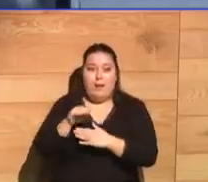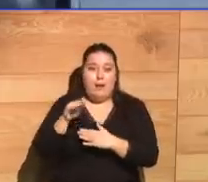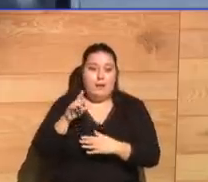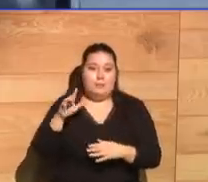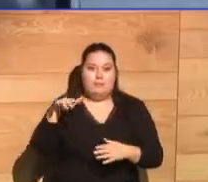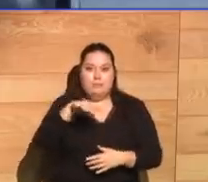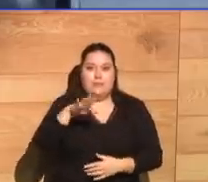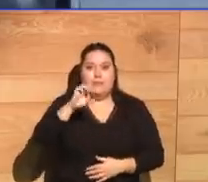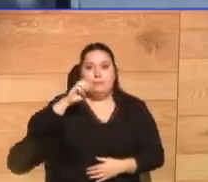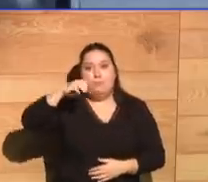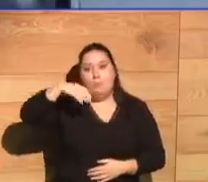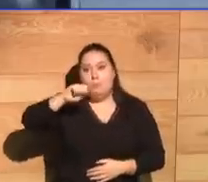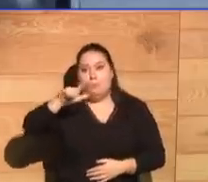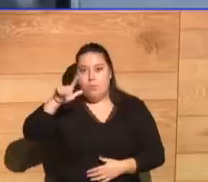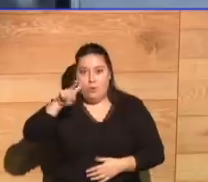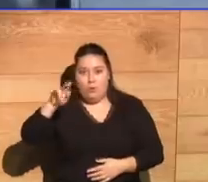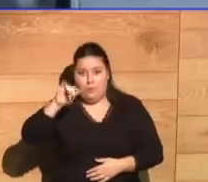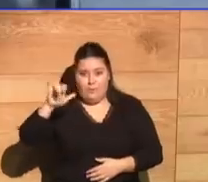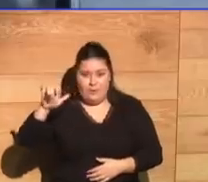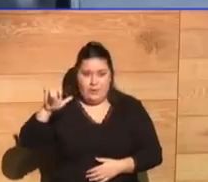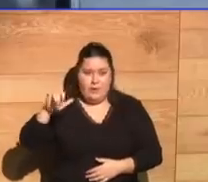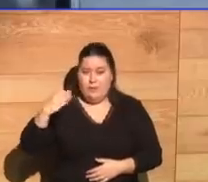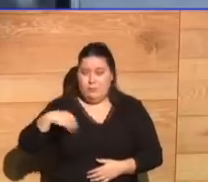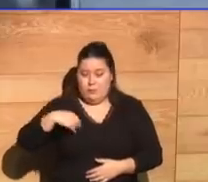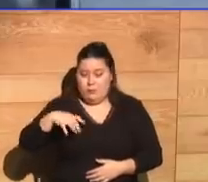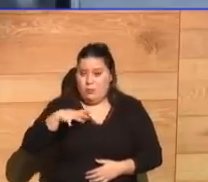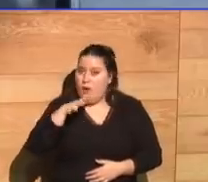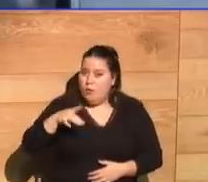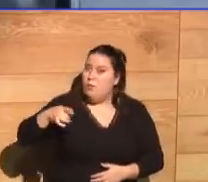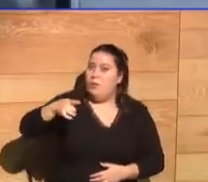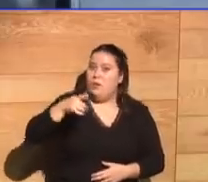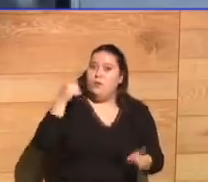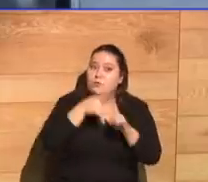ves que tienen acceso a esos interiores, que son esos, o sea, ahora mismo esos harían plato,